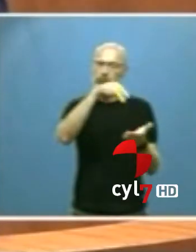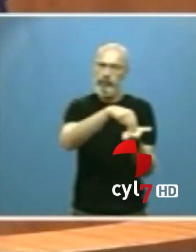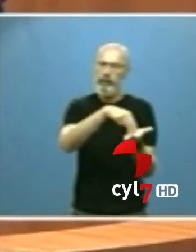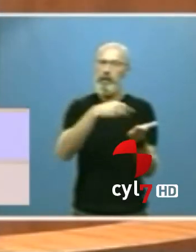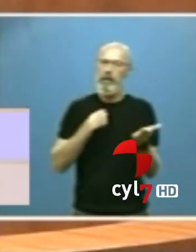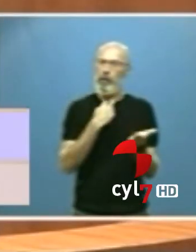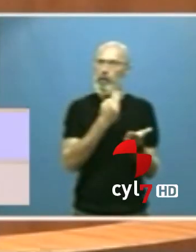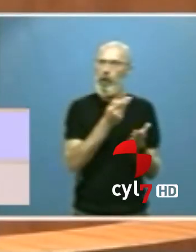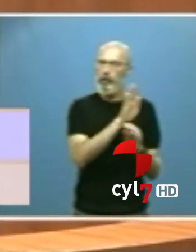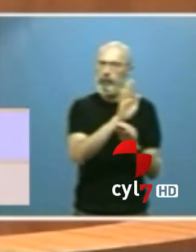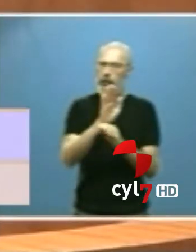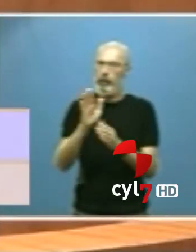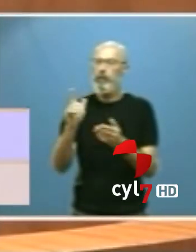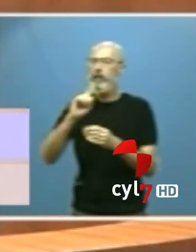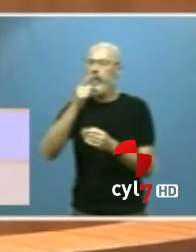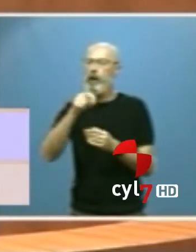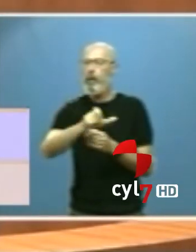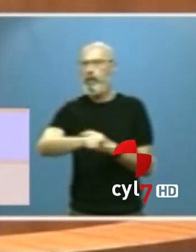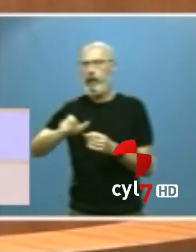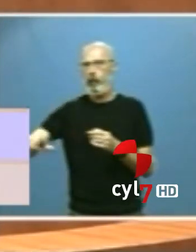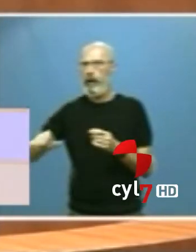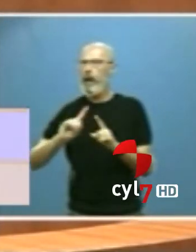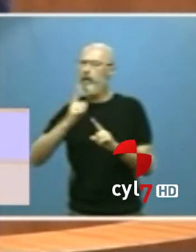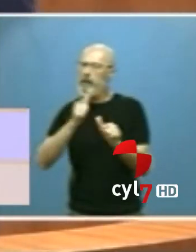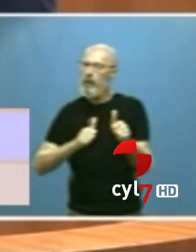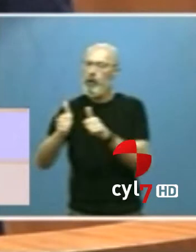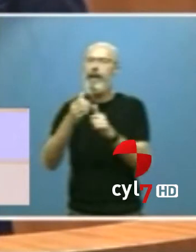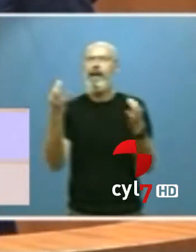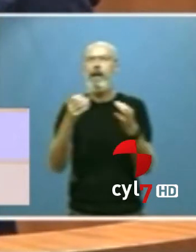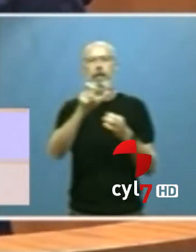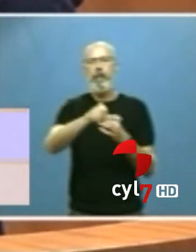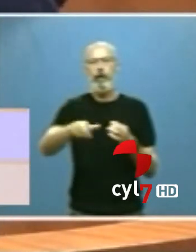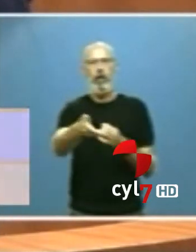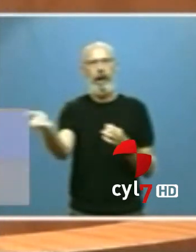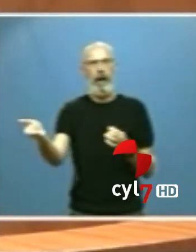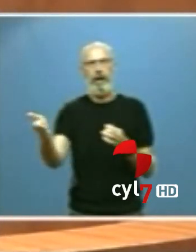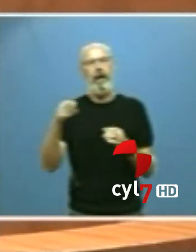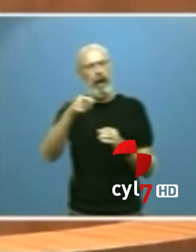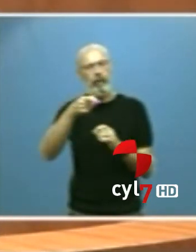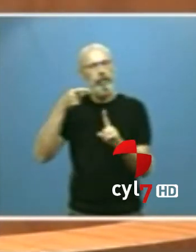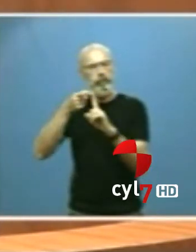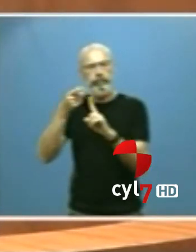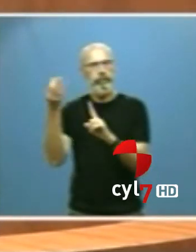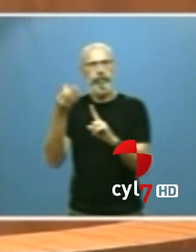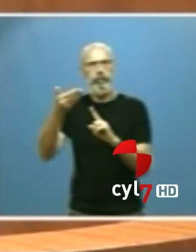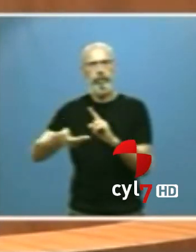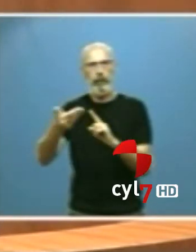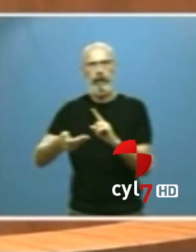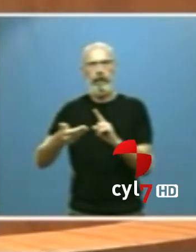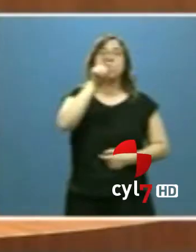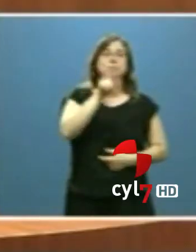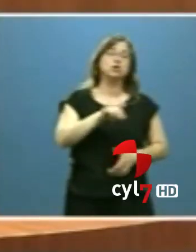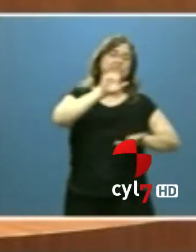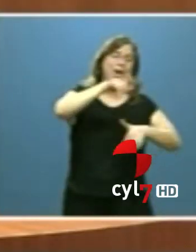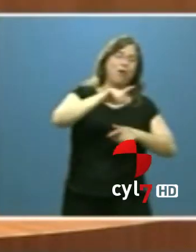las personas lo primero lo primero la gente esa es la inscripción y la divisa que ocupa el frente estudio de nuestro trabajo